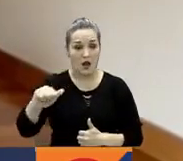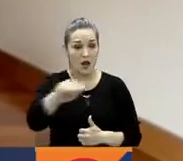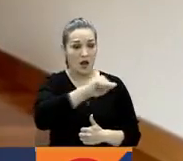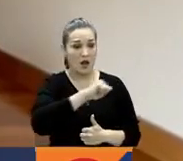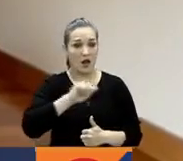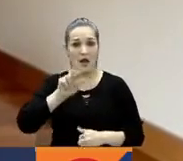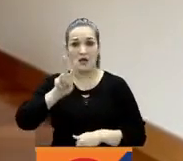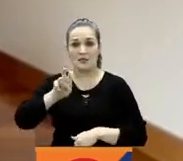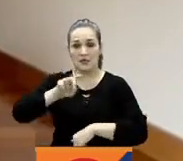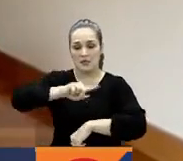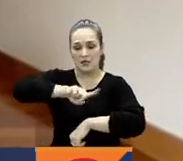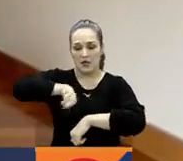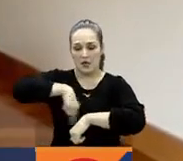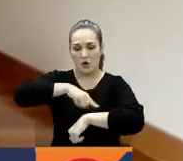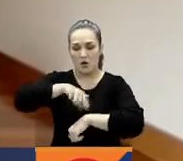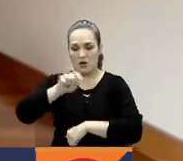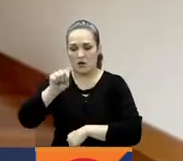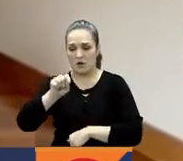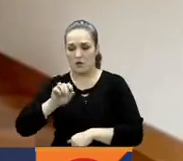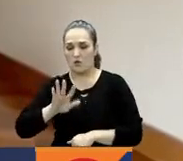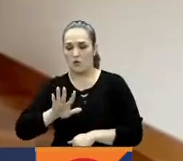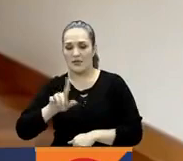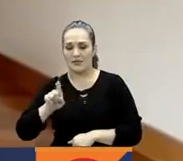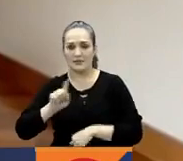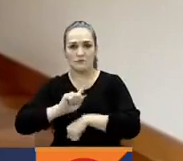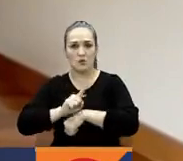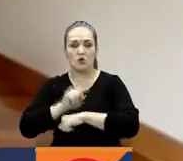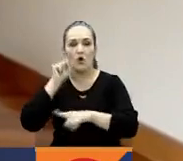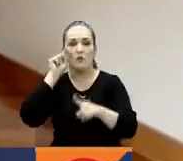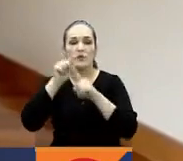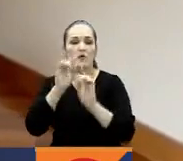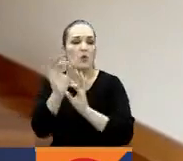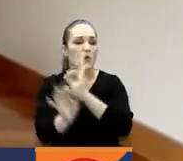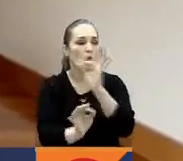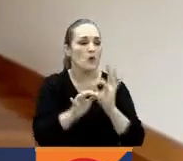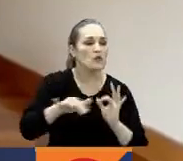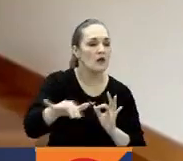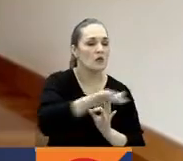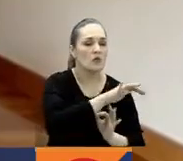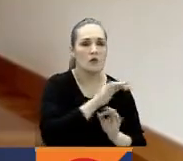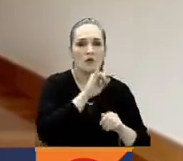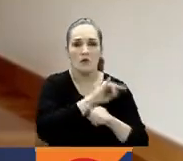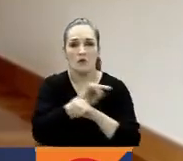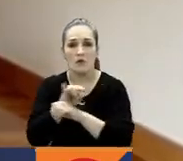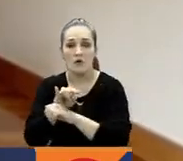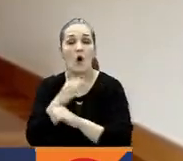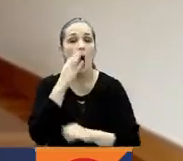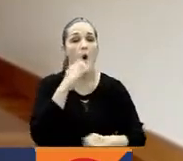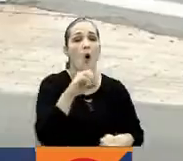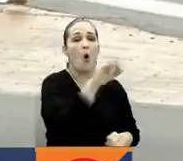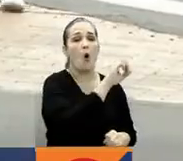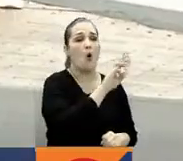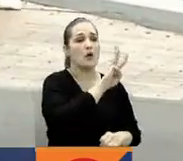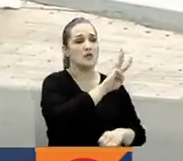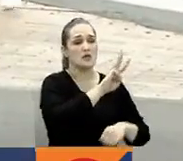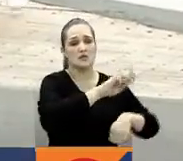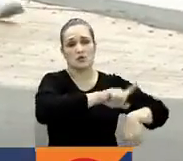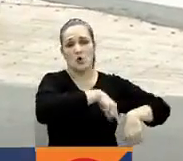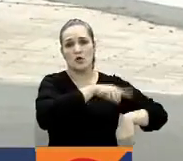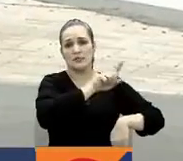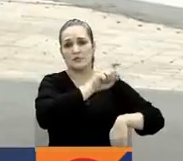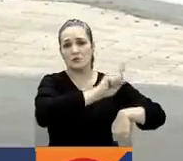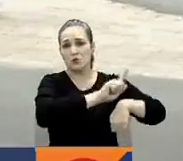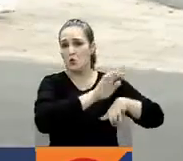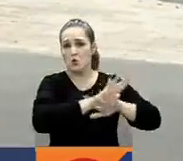a actividades de cuidado no remuneradas, en contraste con los hombres que destinan tan solo 3 horas y 6 minutos. Dice